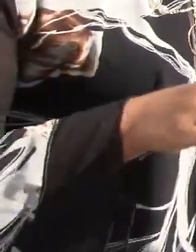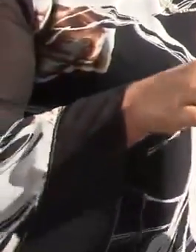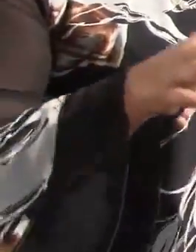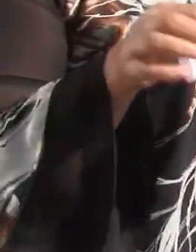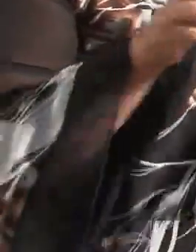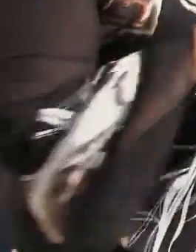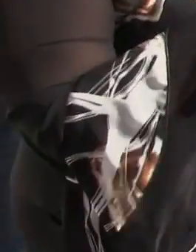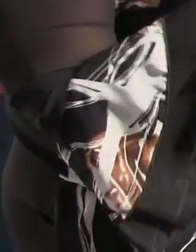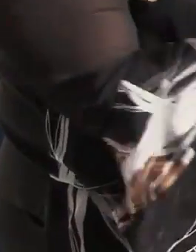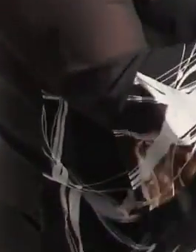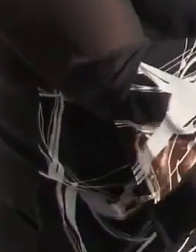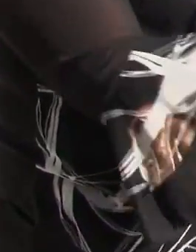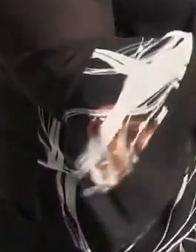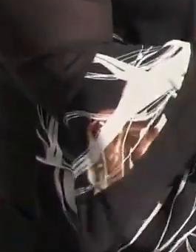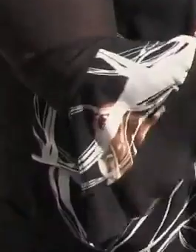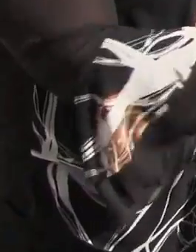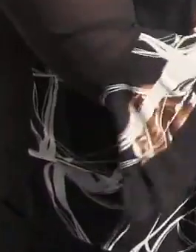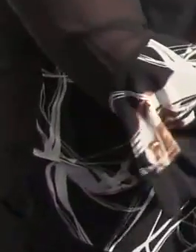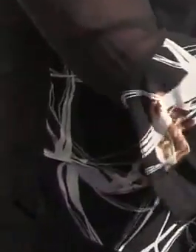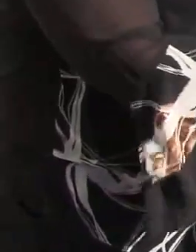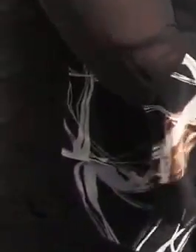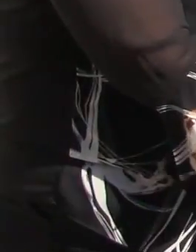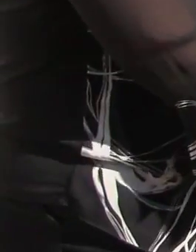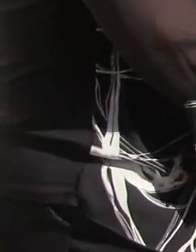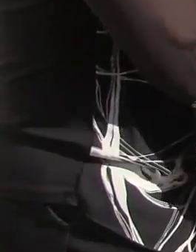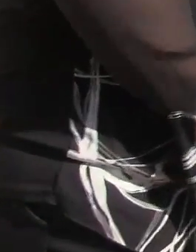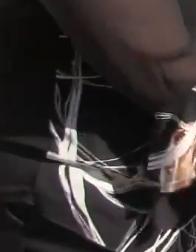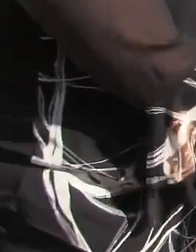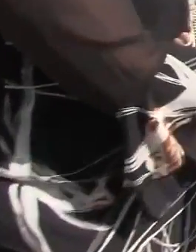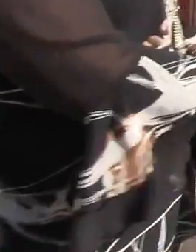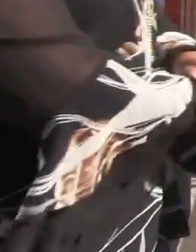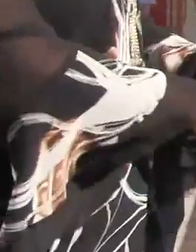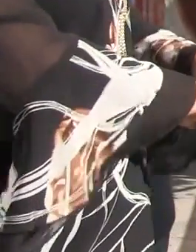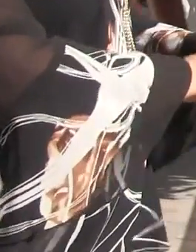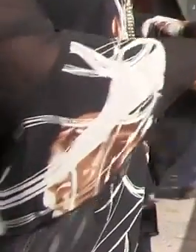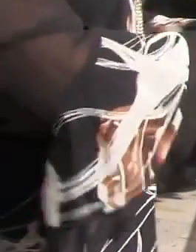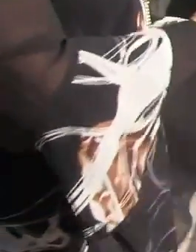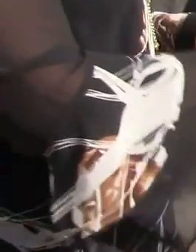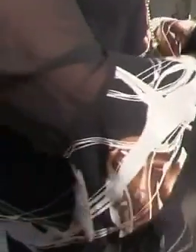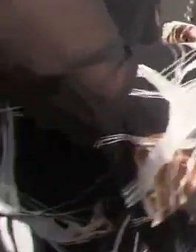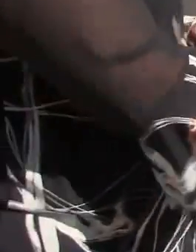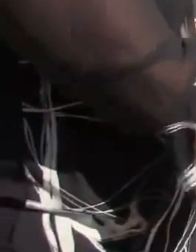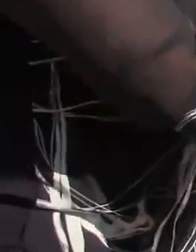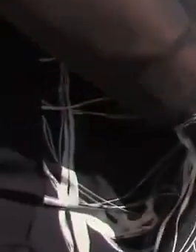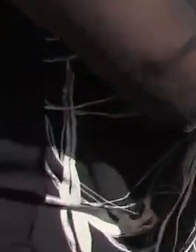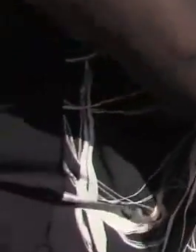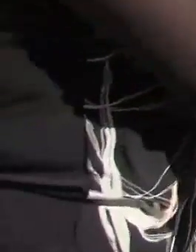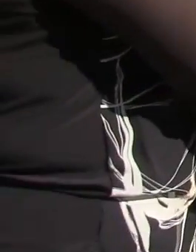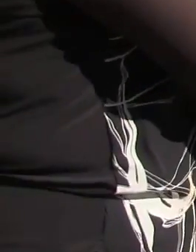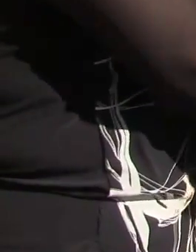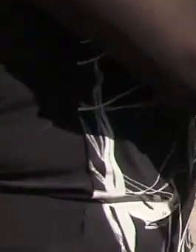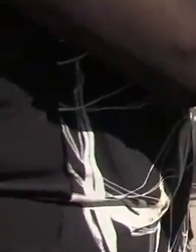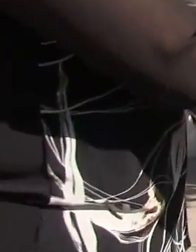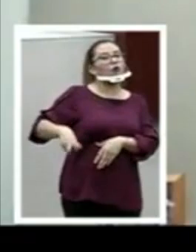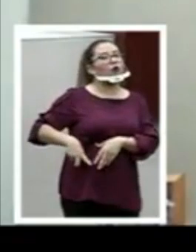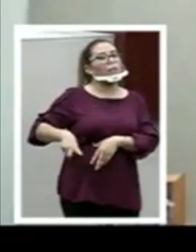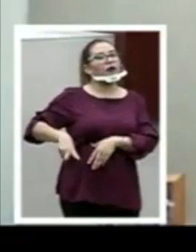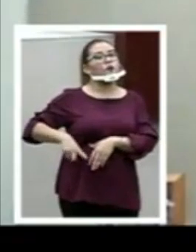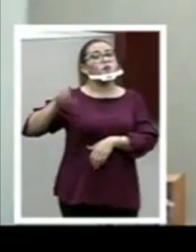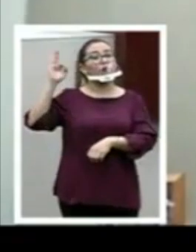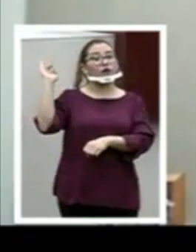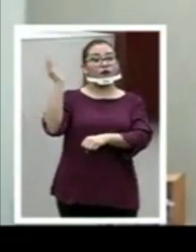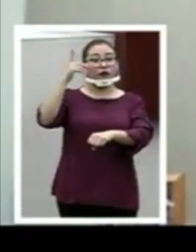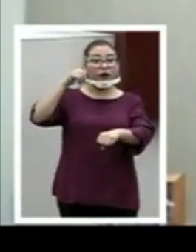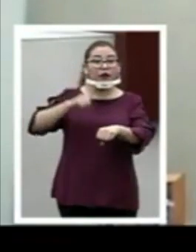benéfica podría ser llevar agua a los hogares de las familias potosinas. Construir lavamanos portátiles en la